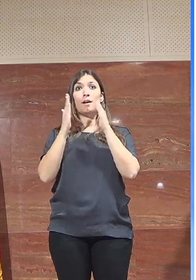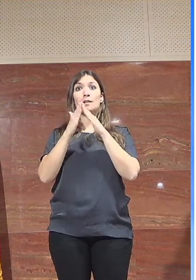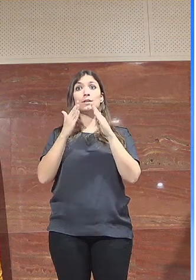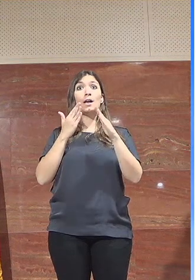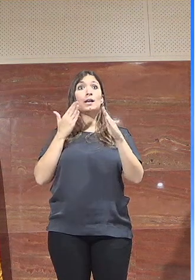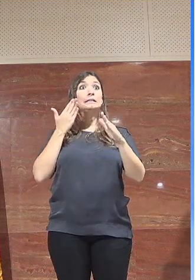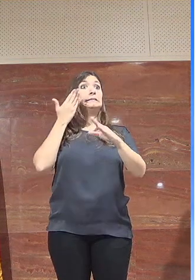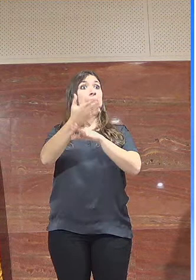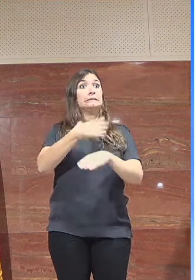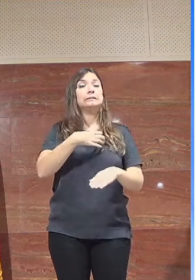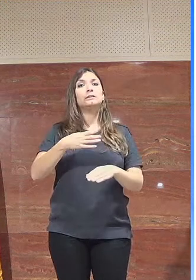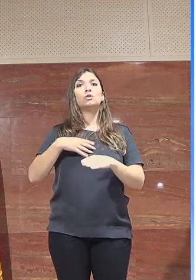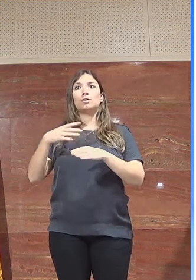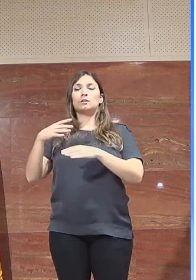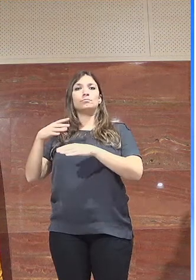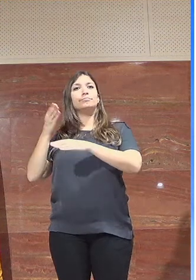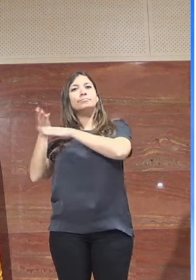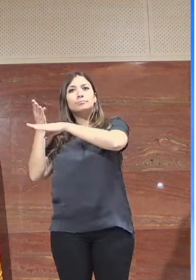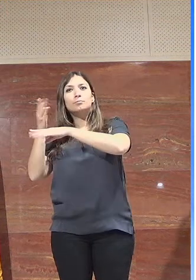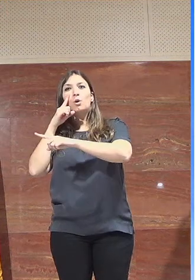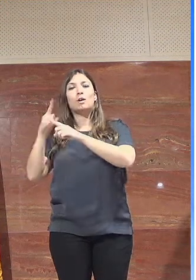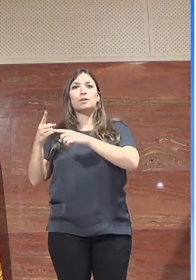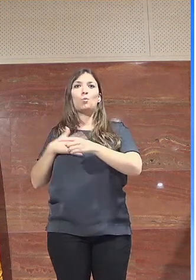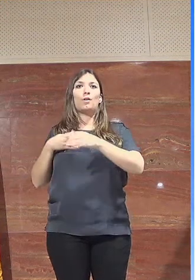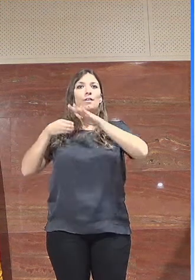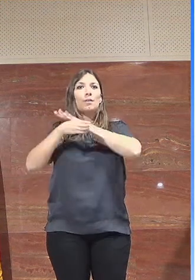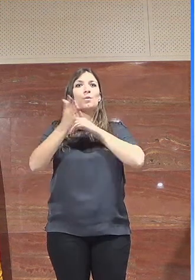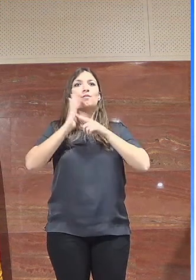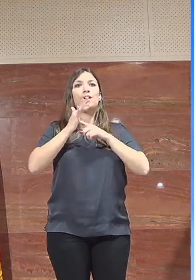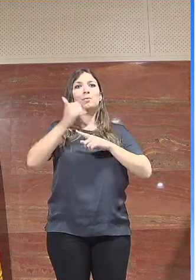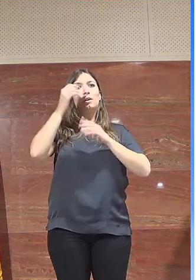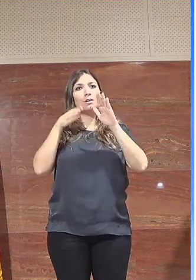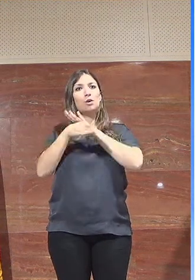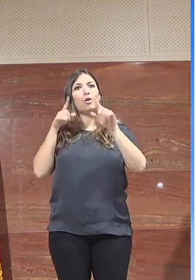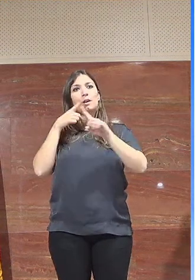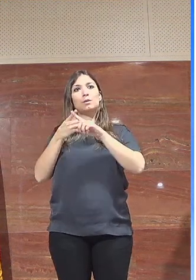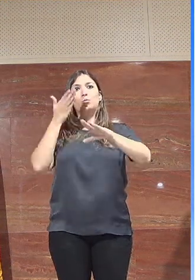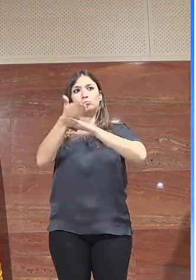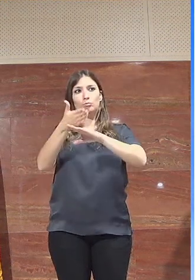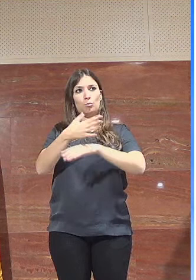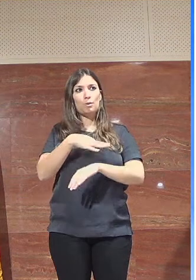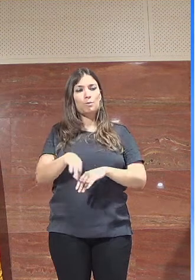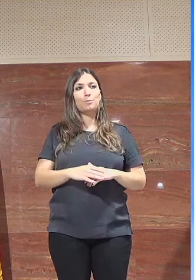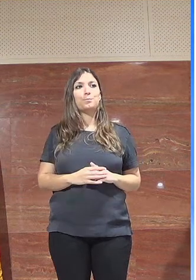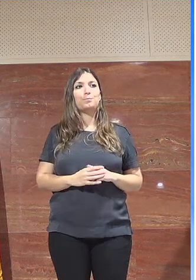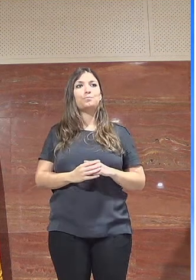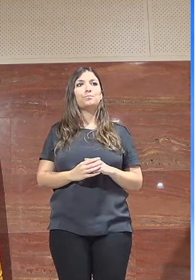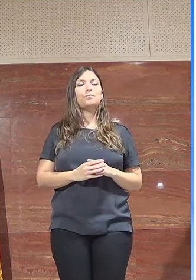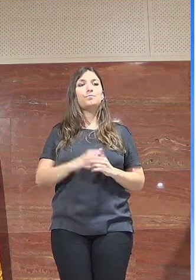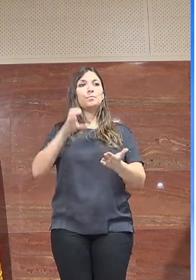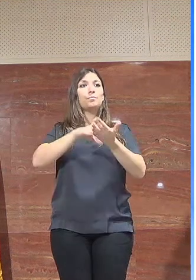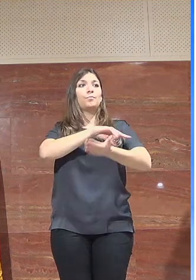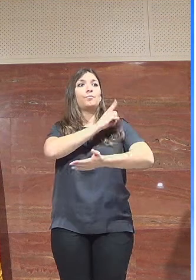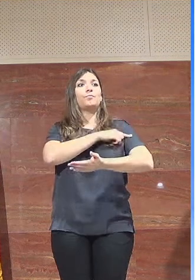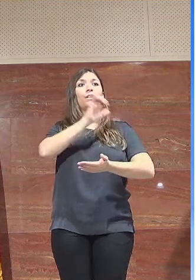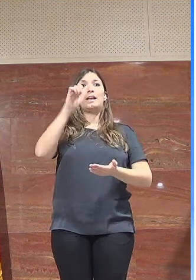podido acceder y han hecho más accesible las instalaciones de la feria para que puedan estar ahí. El Centro Deportivo